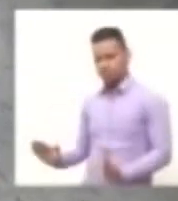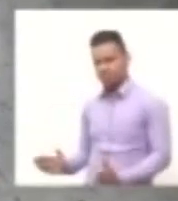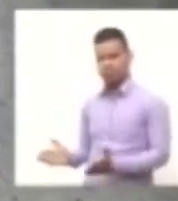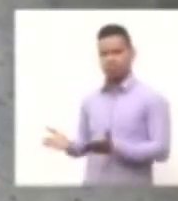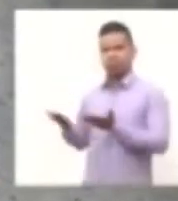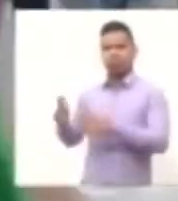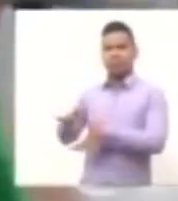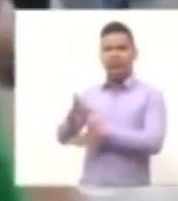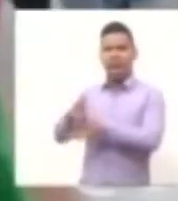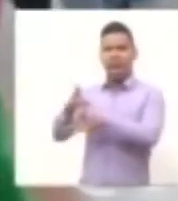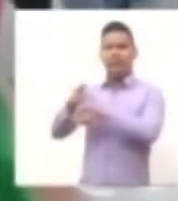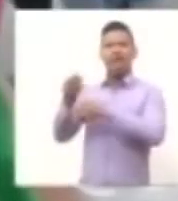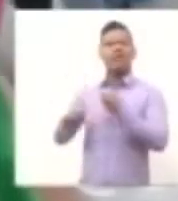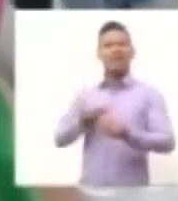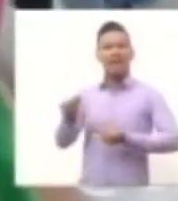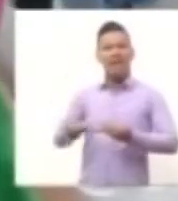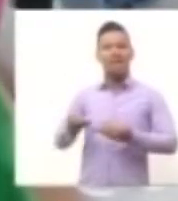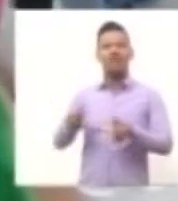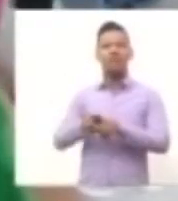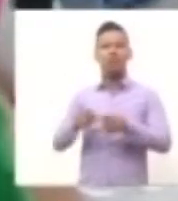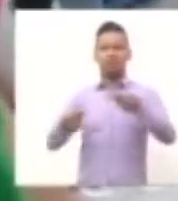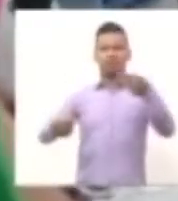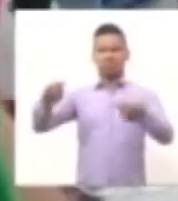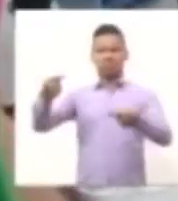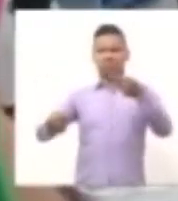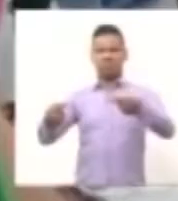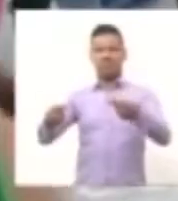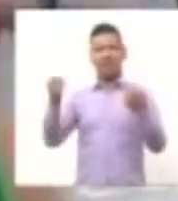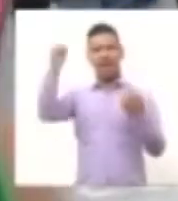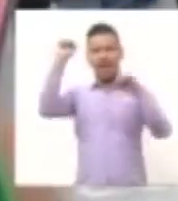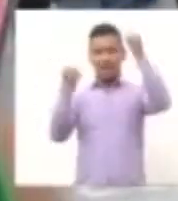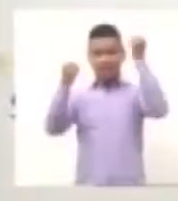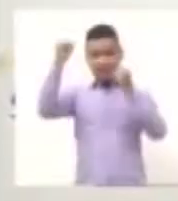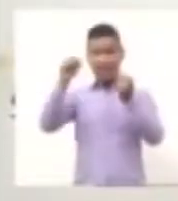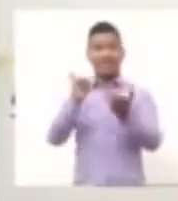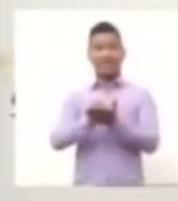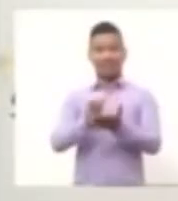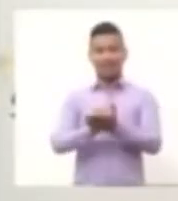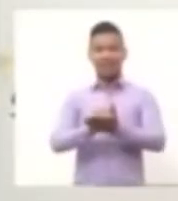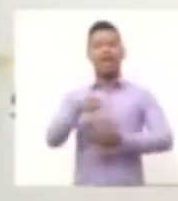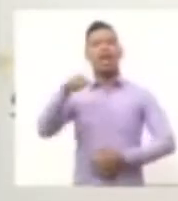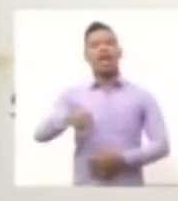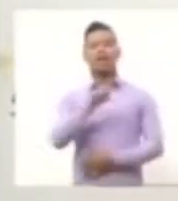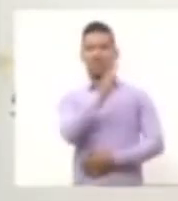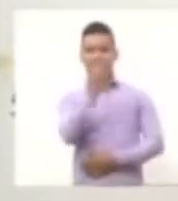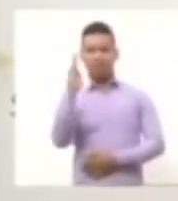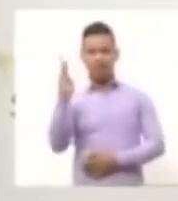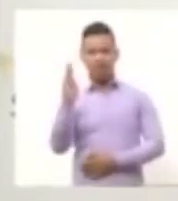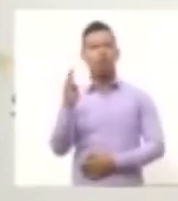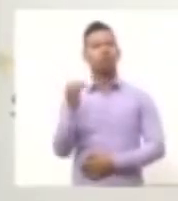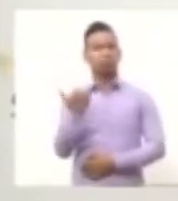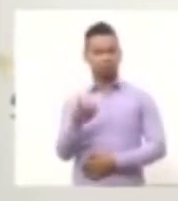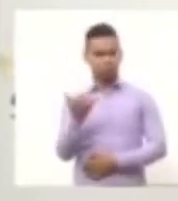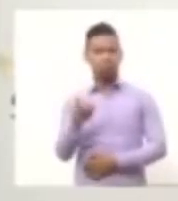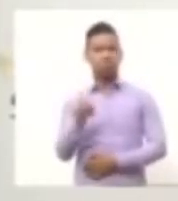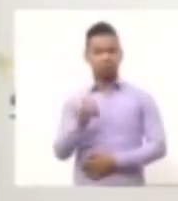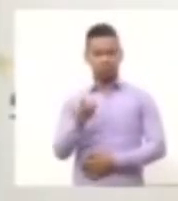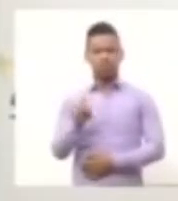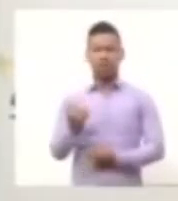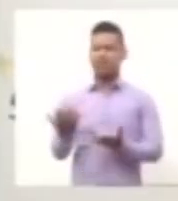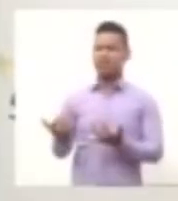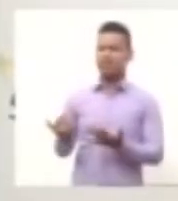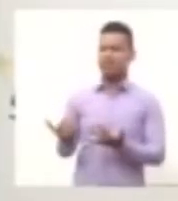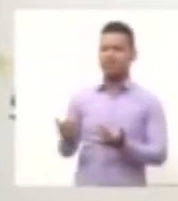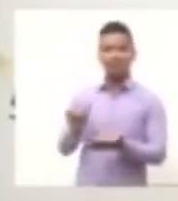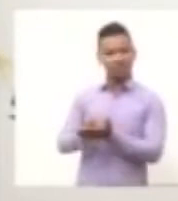segunda versión de la Supercopa Carnaval a 3 bandas y Buchácara Criolla. Aquí en Barranquilla estamos ya esperando este